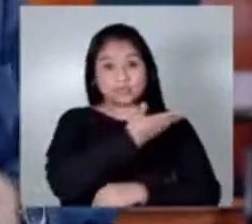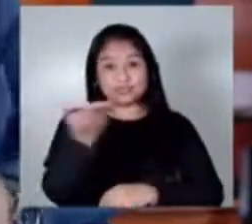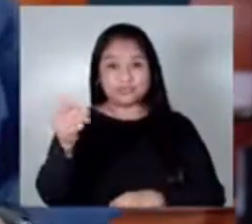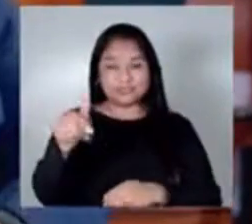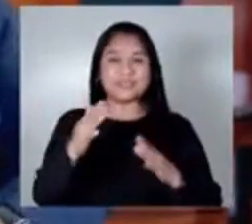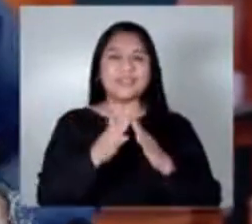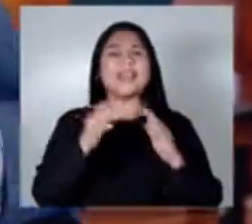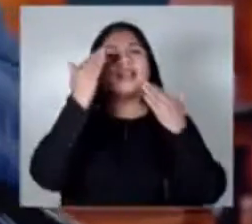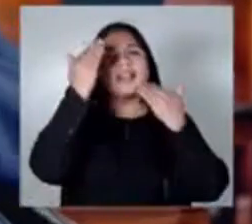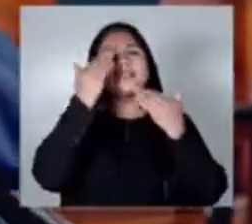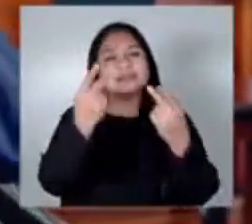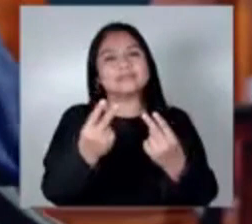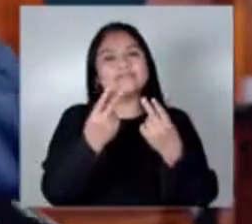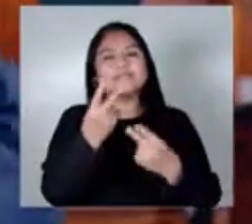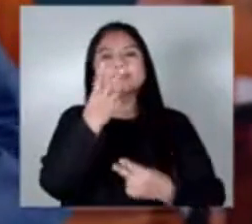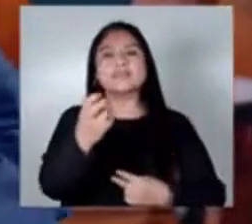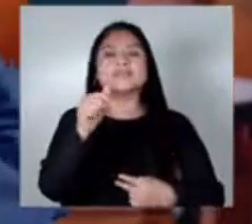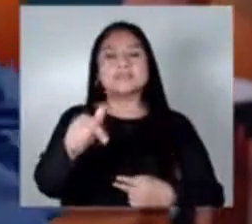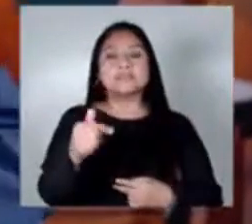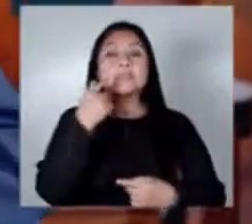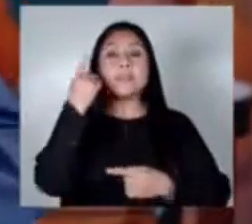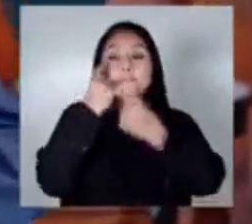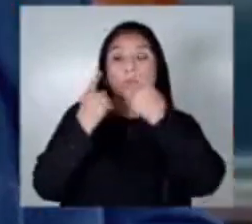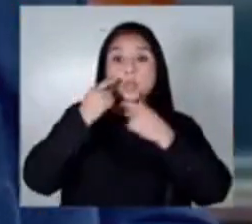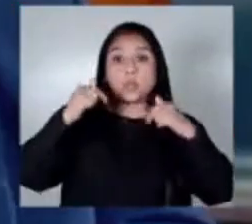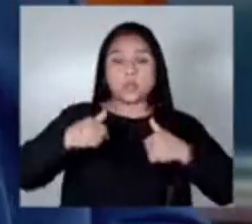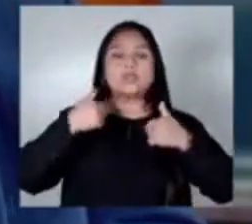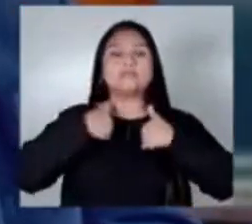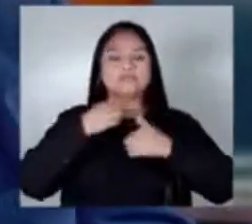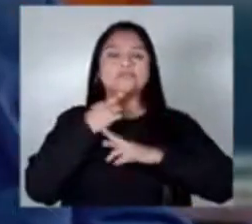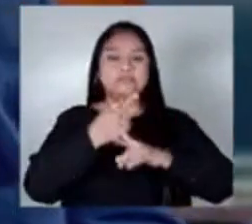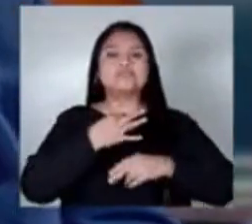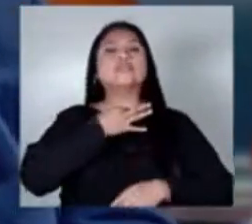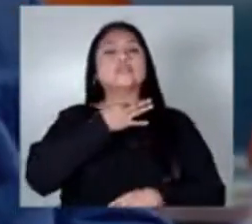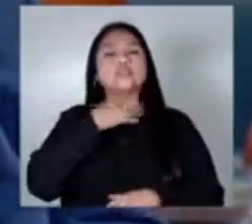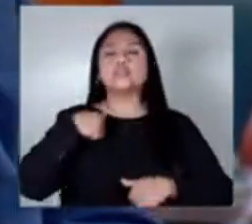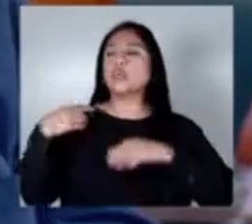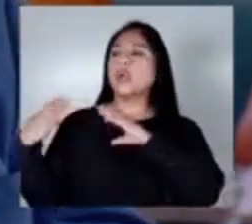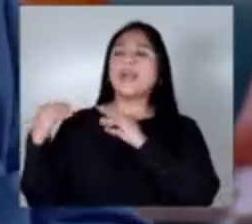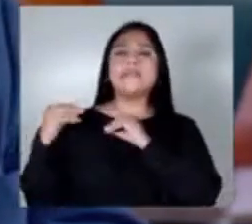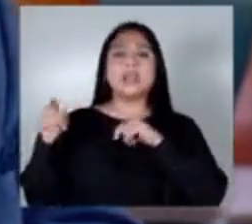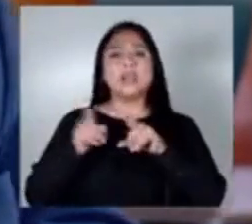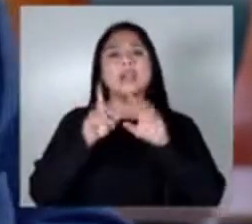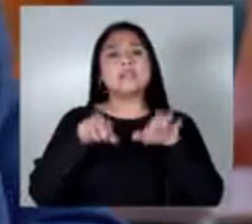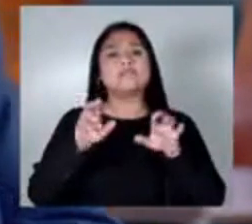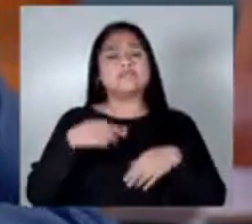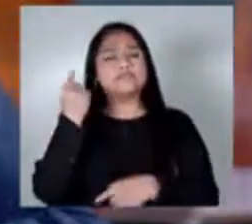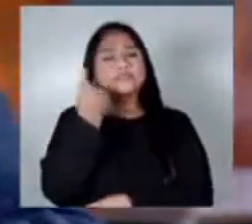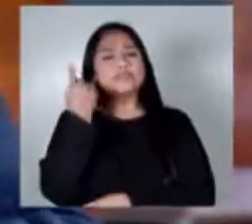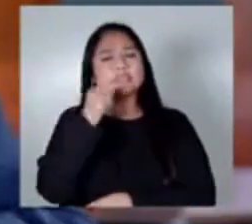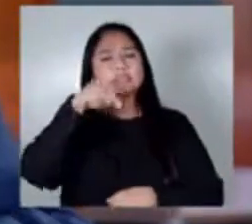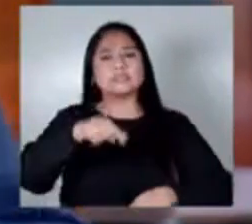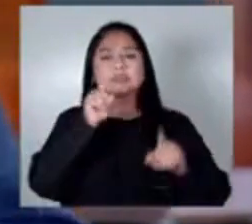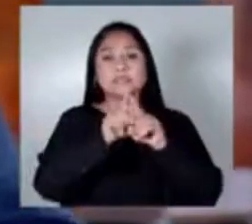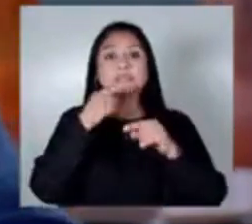Buenas noches, tengan todos en casa. Gracias por recibirme una vez más para otro consultorio en el que tendré el gusto de conversar el día de hoy con uno de los personajes